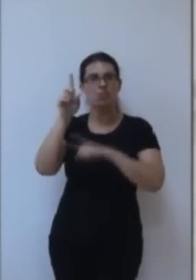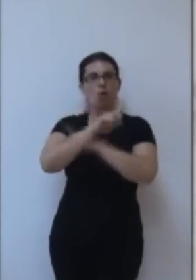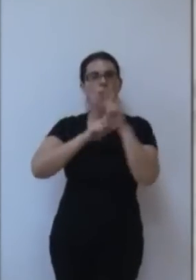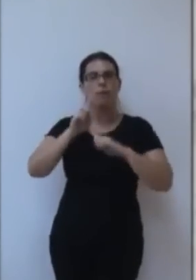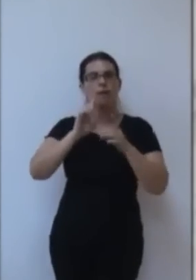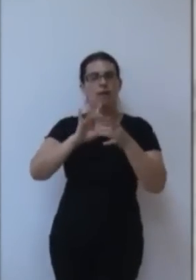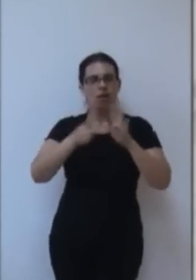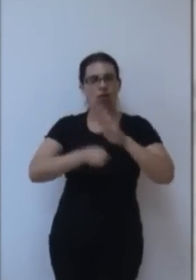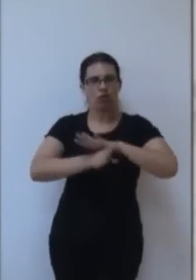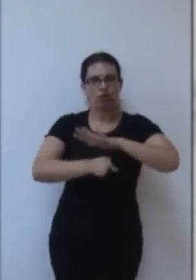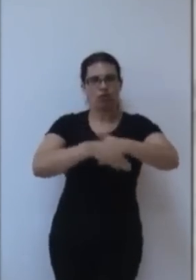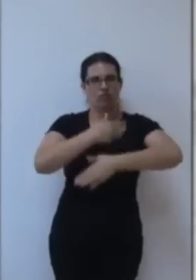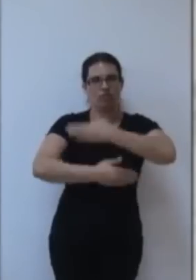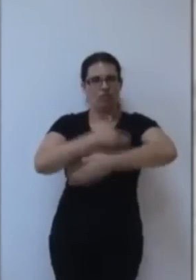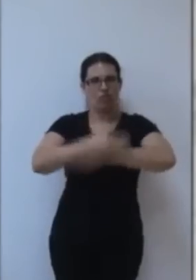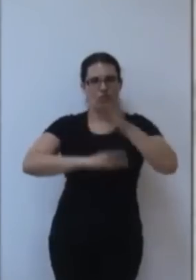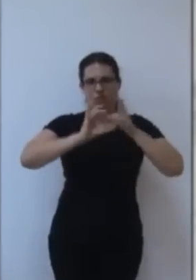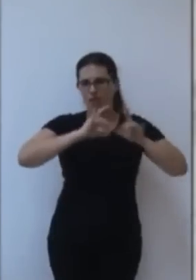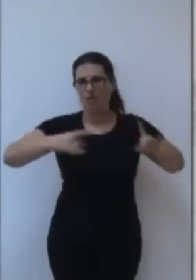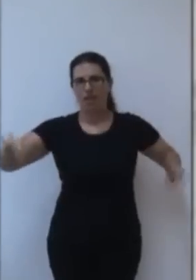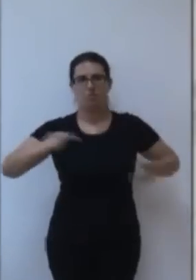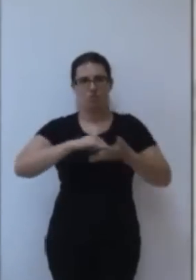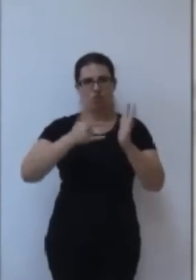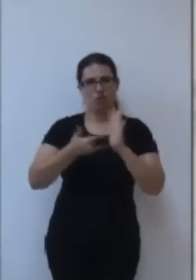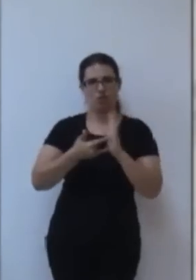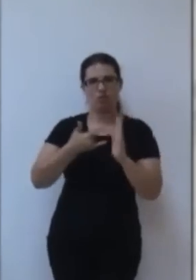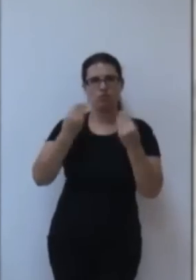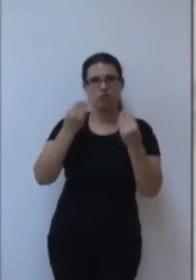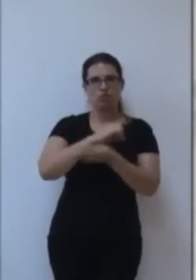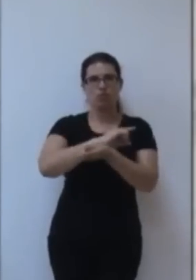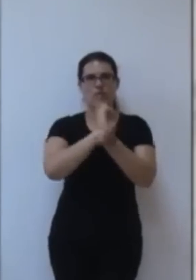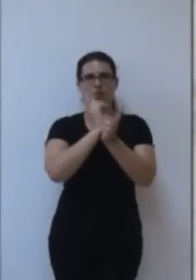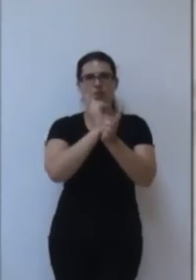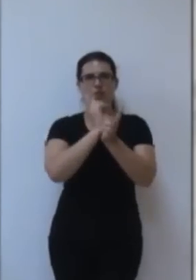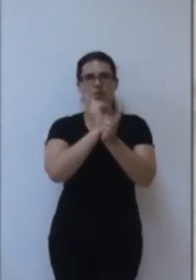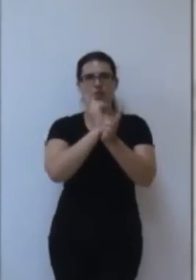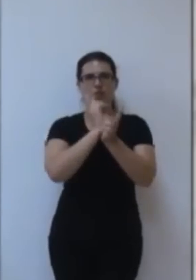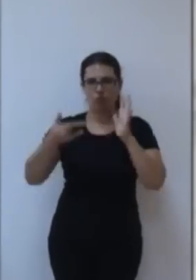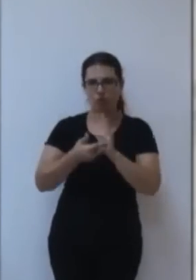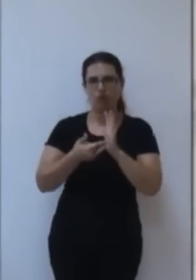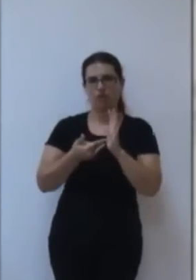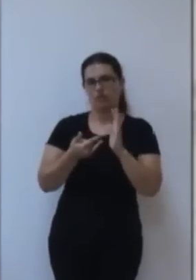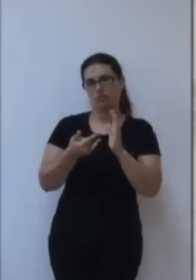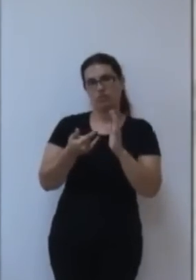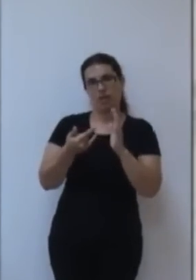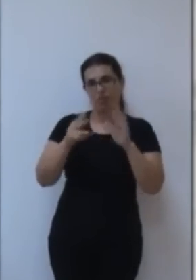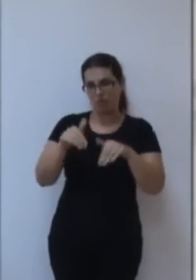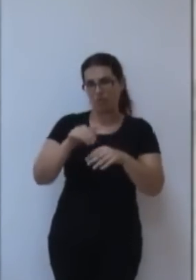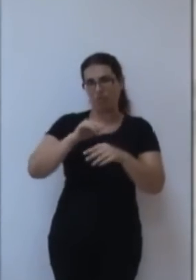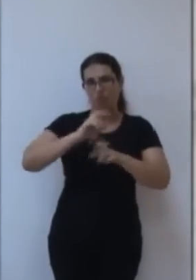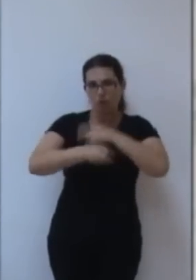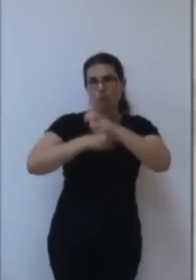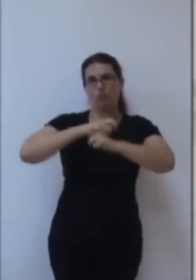¿no? de los proyectos, la continuidad en el tiempo, los cambios que hay en las tecnologías tan constantes que obligan a redesarrollar